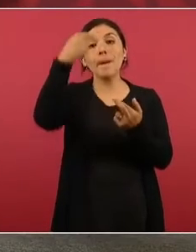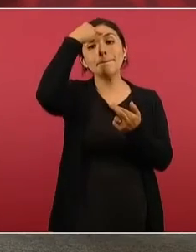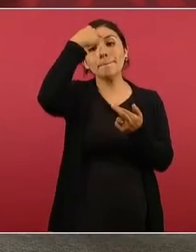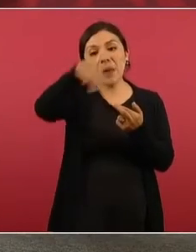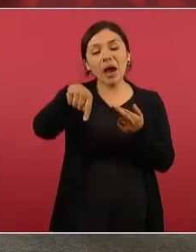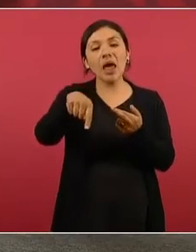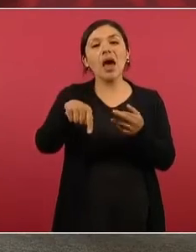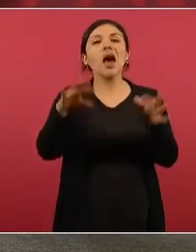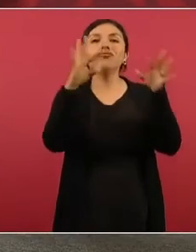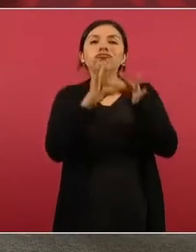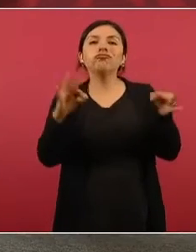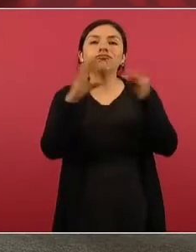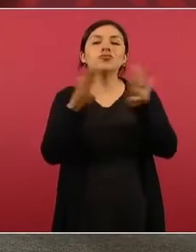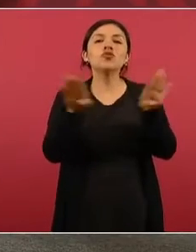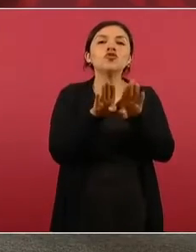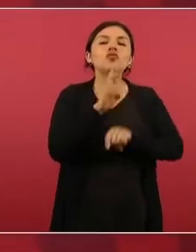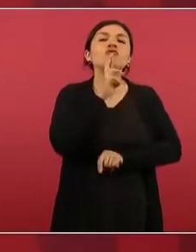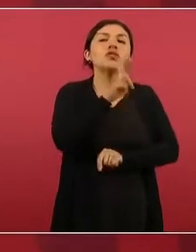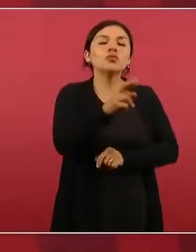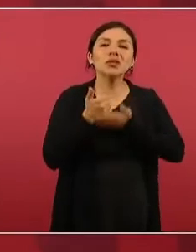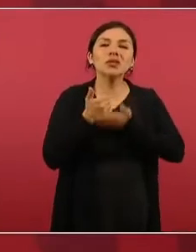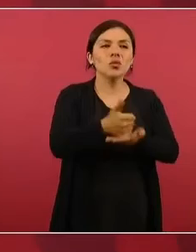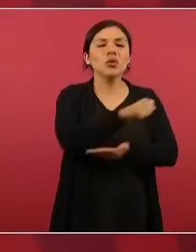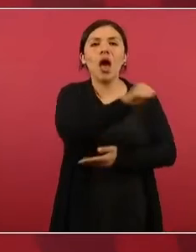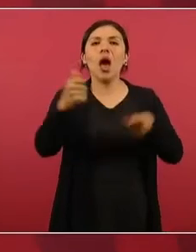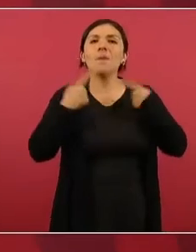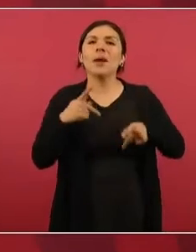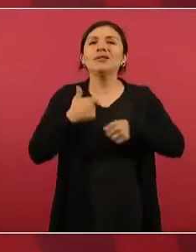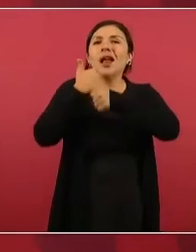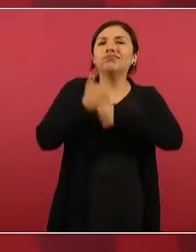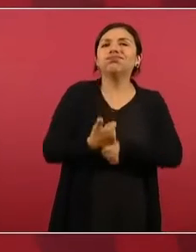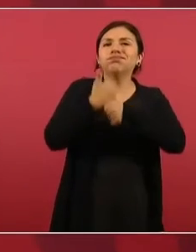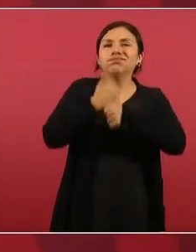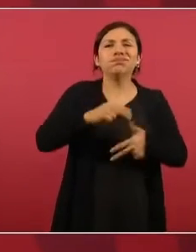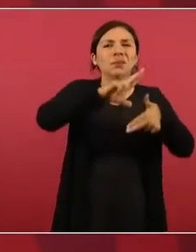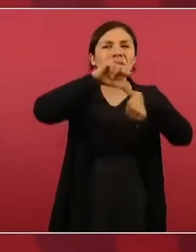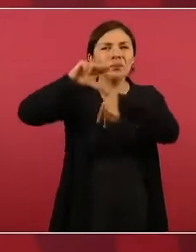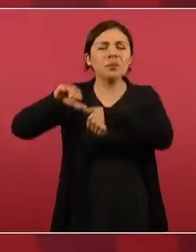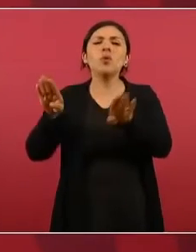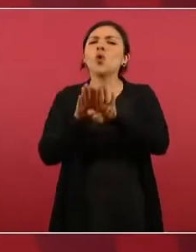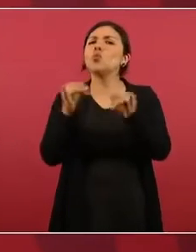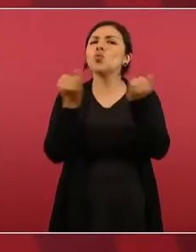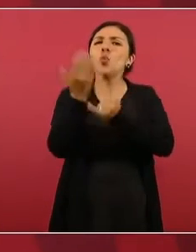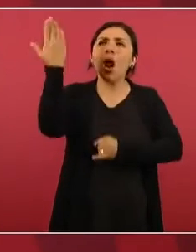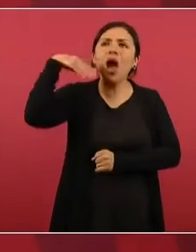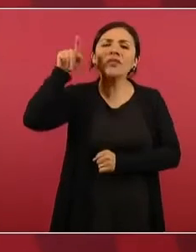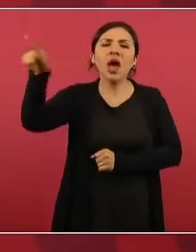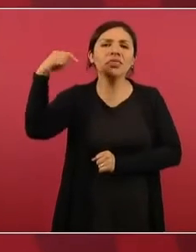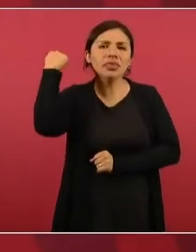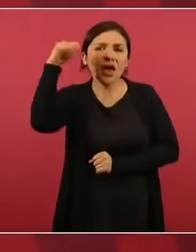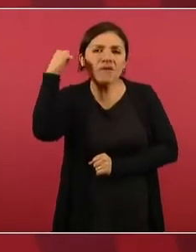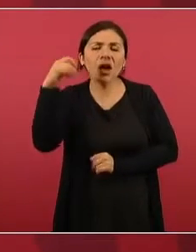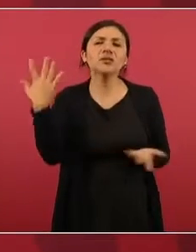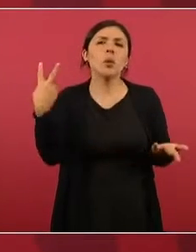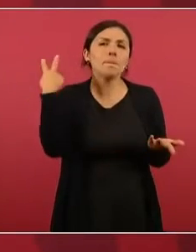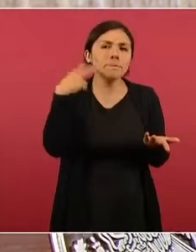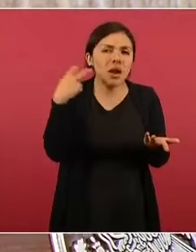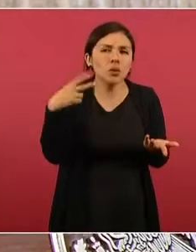para dar respuesta a damnificados, como lo hicimos en Tabasco, como lo hicimos en Veracruz